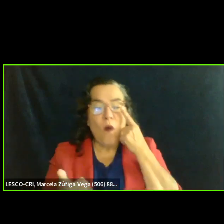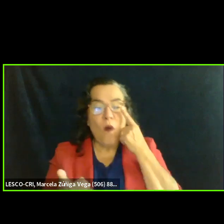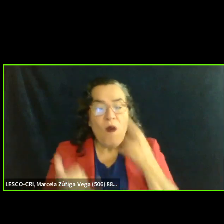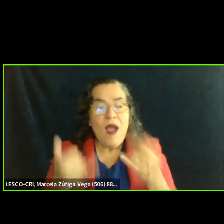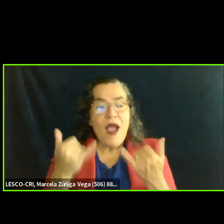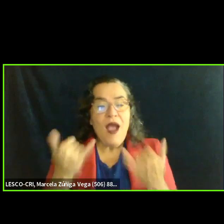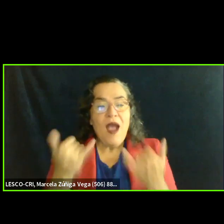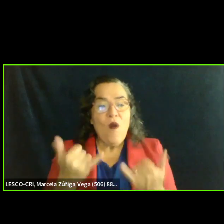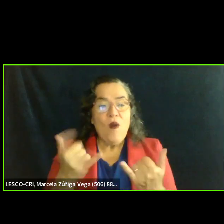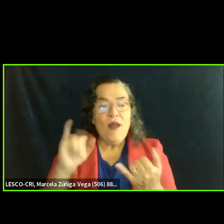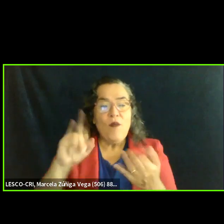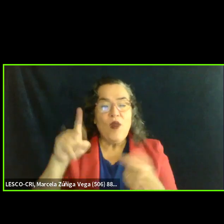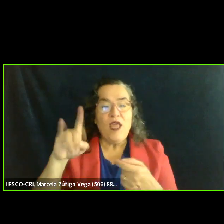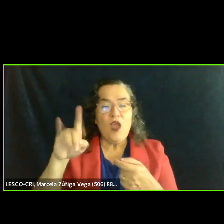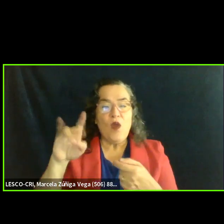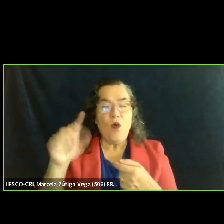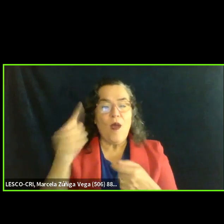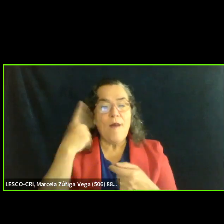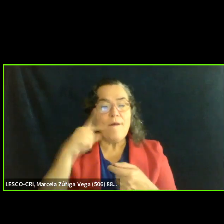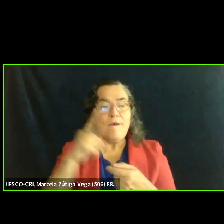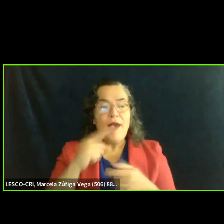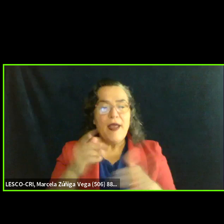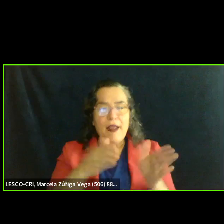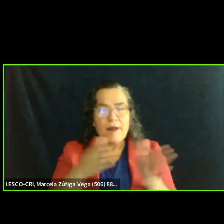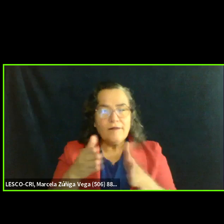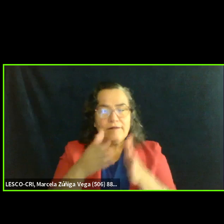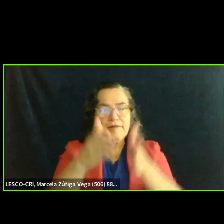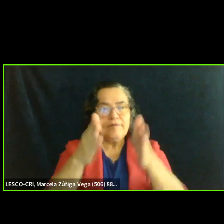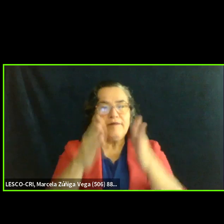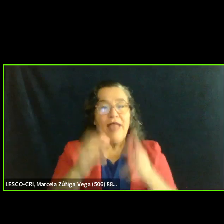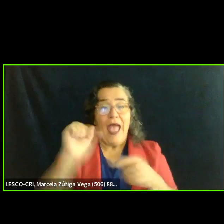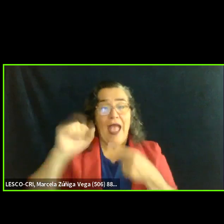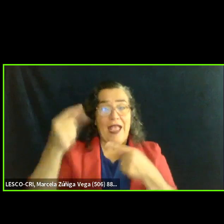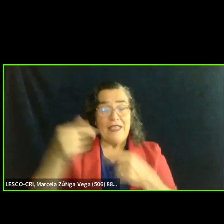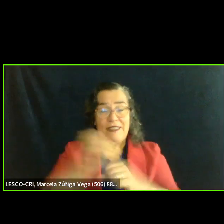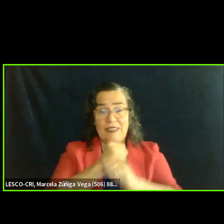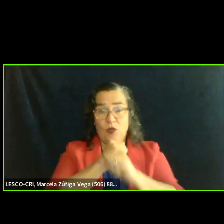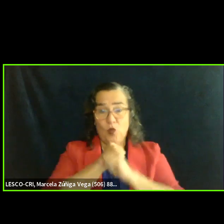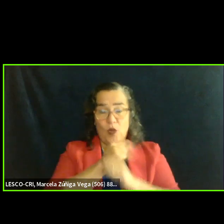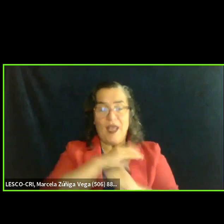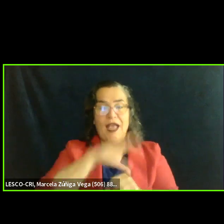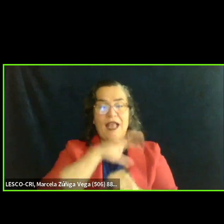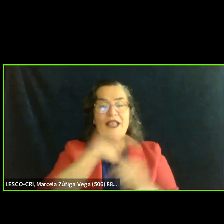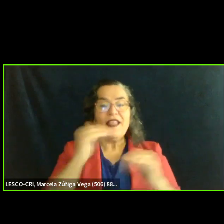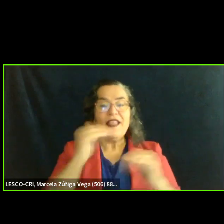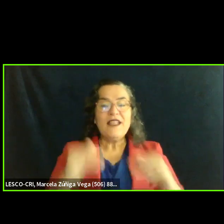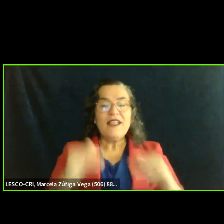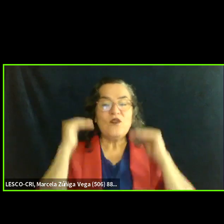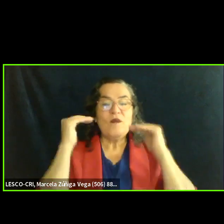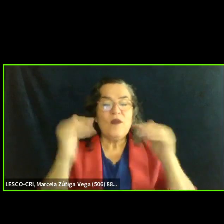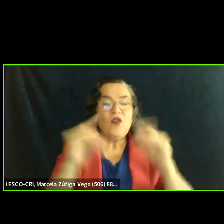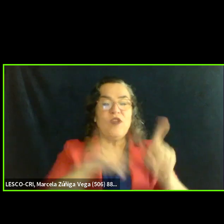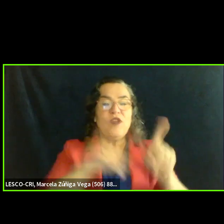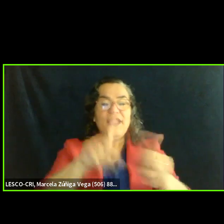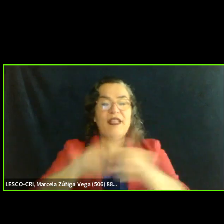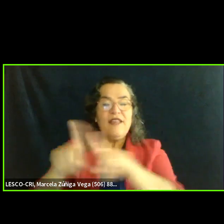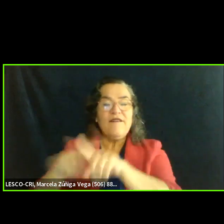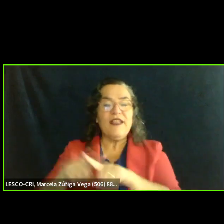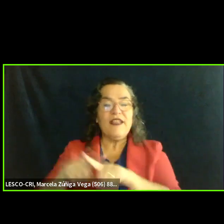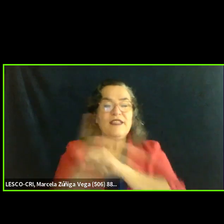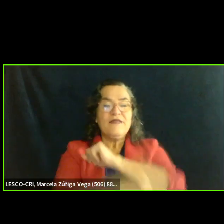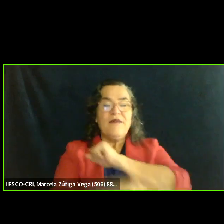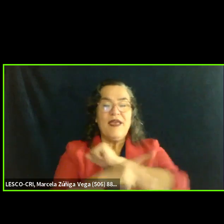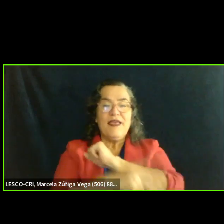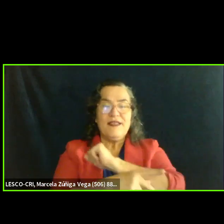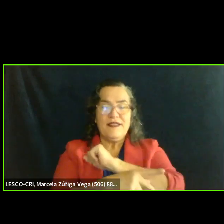INCUAGE para la evaluación del alineamiento de agencias de aseguramiento de la calidad de la educación superior de diferentes países a la guía de